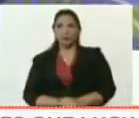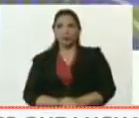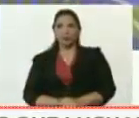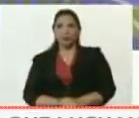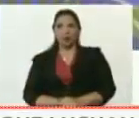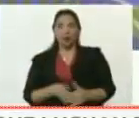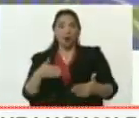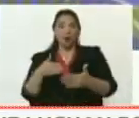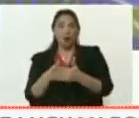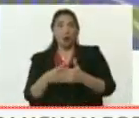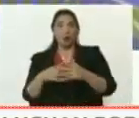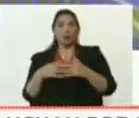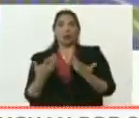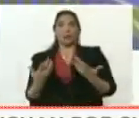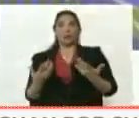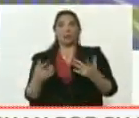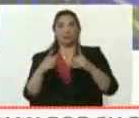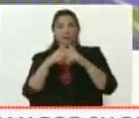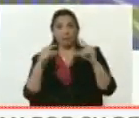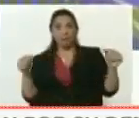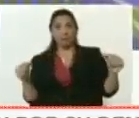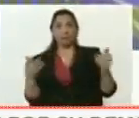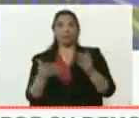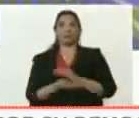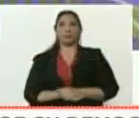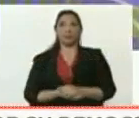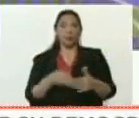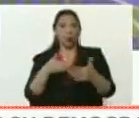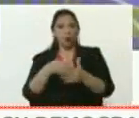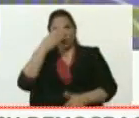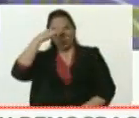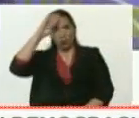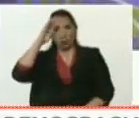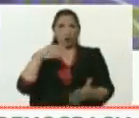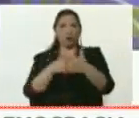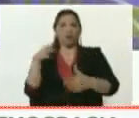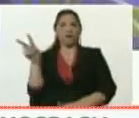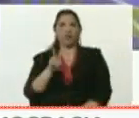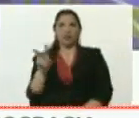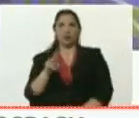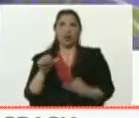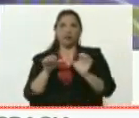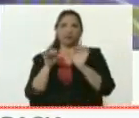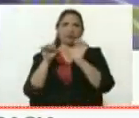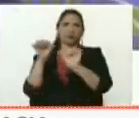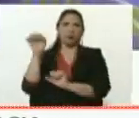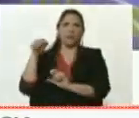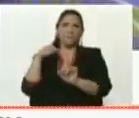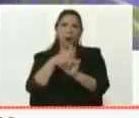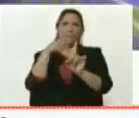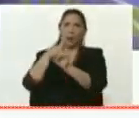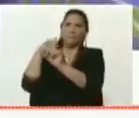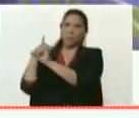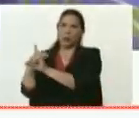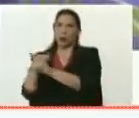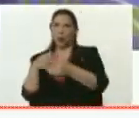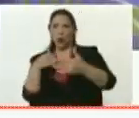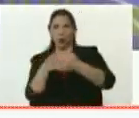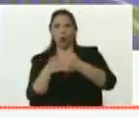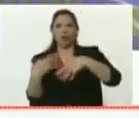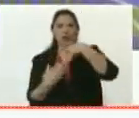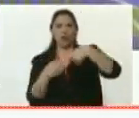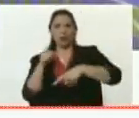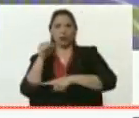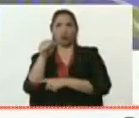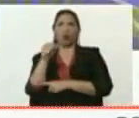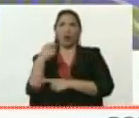Contra Nicaragua, contra Cuba, contra Venezuela, mantienen su ofensiva de agresión contra revoluciones hermanas,